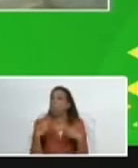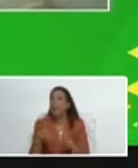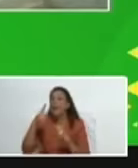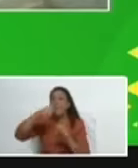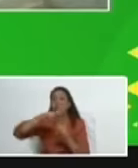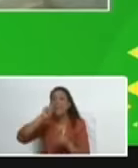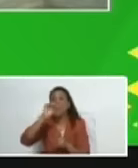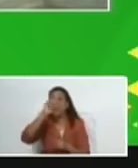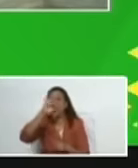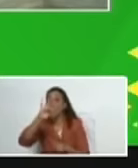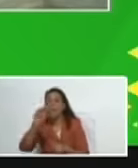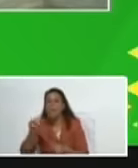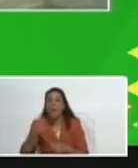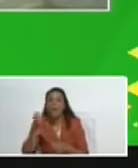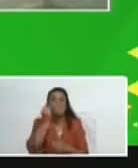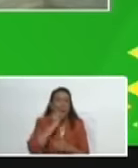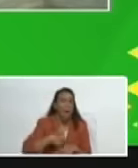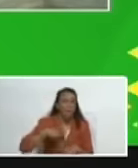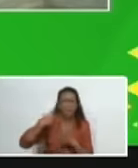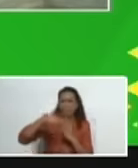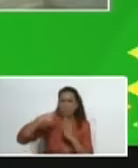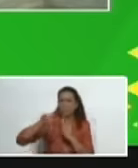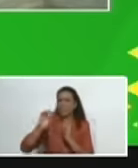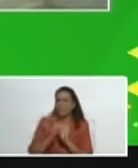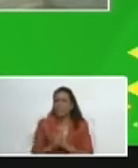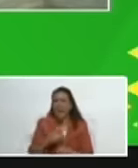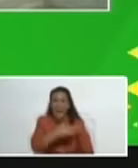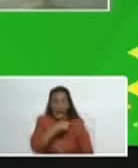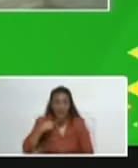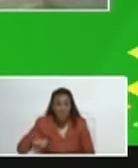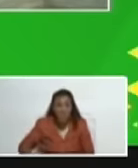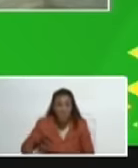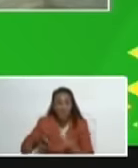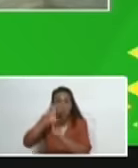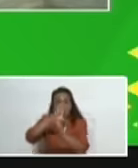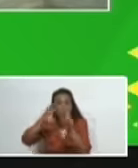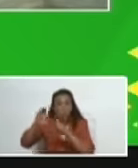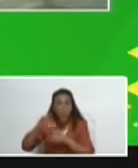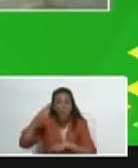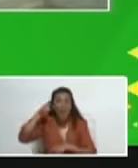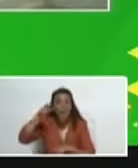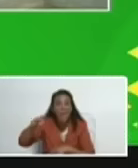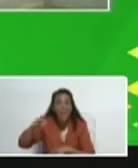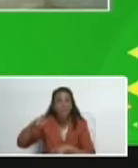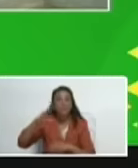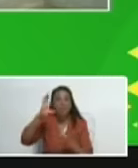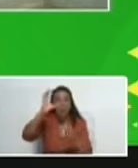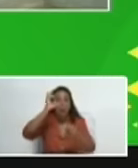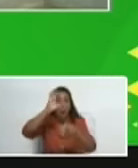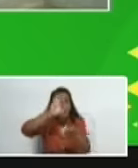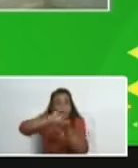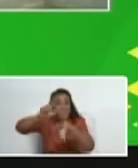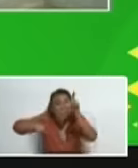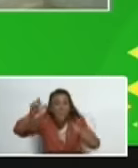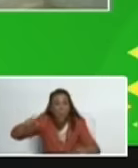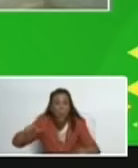tamarindo, mango. La China es la gran cultura de la civilización humana